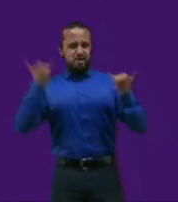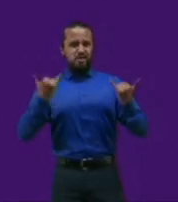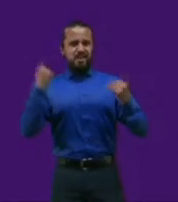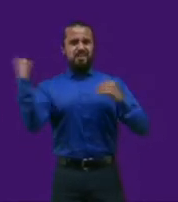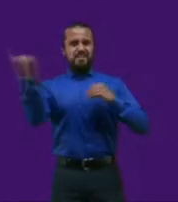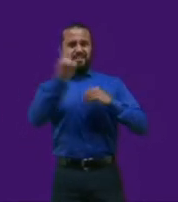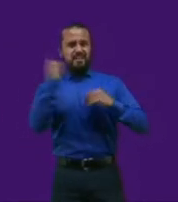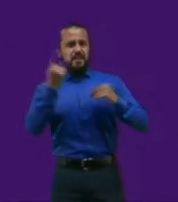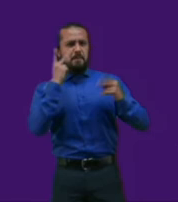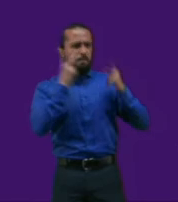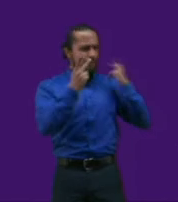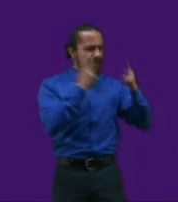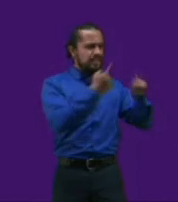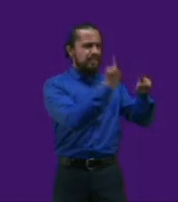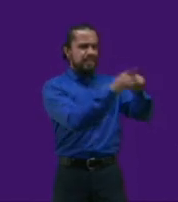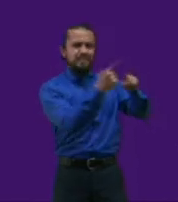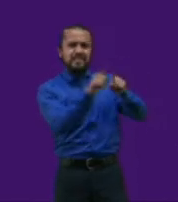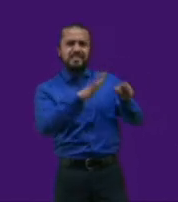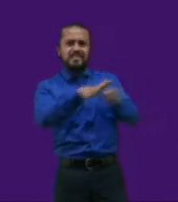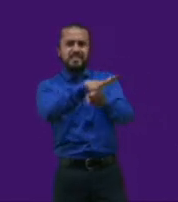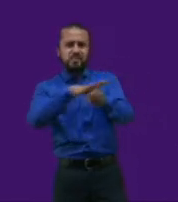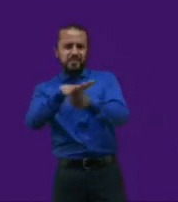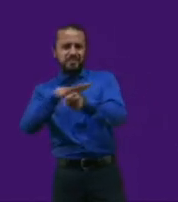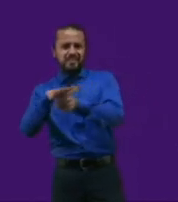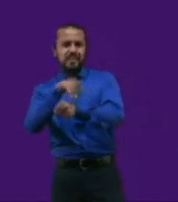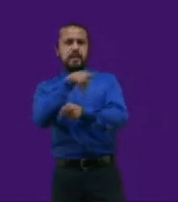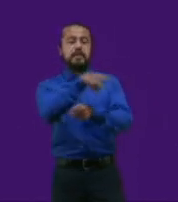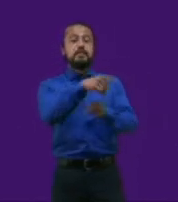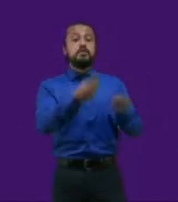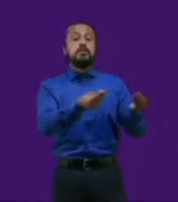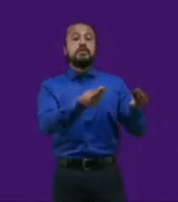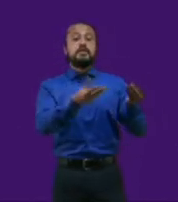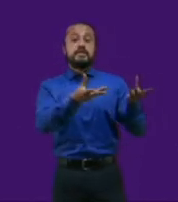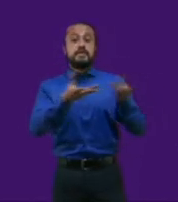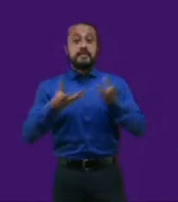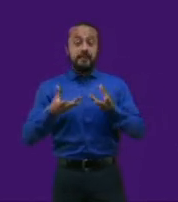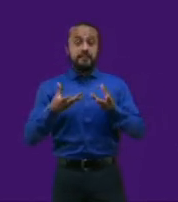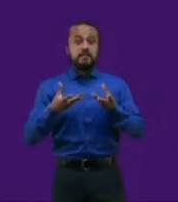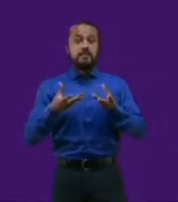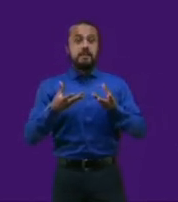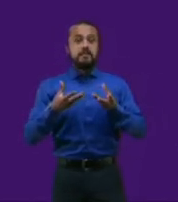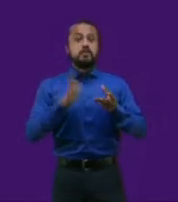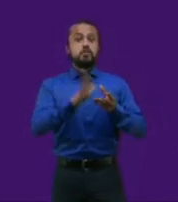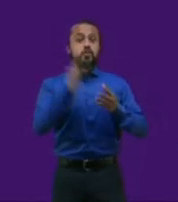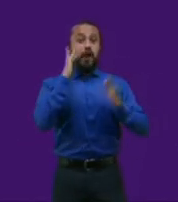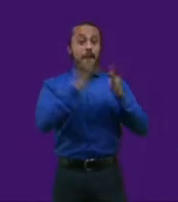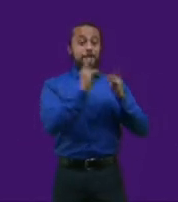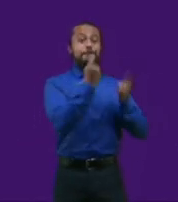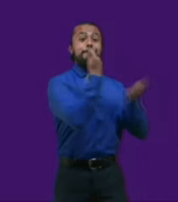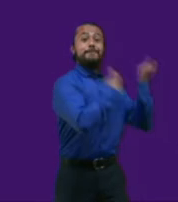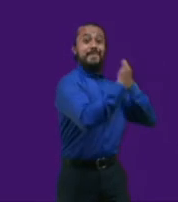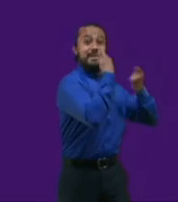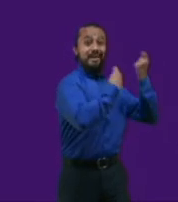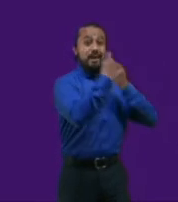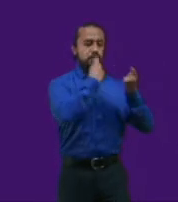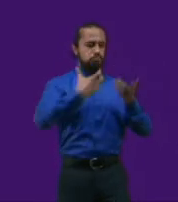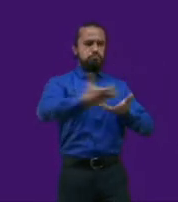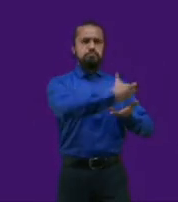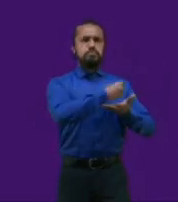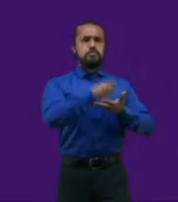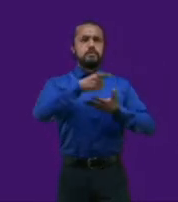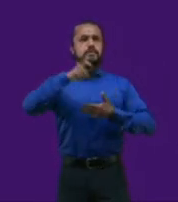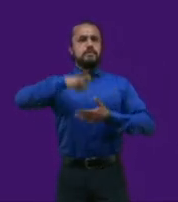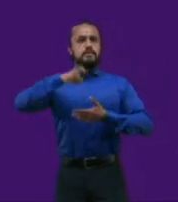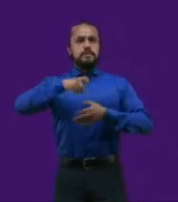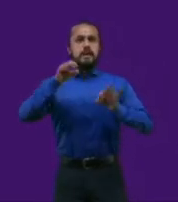yo pensaría, mira, lo que te decía del mercado, o sea, si tú puedes traccionar el mercado, intenta no diluirte si